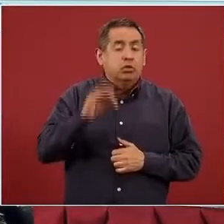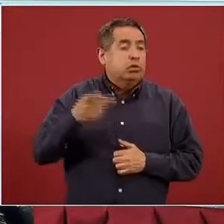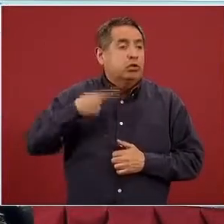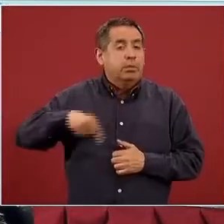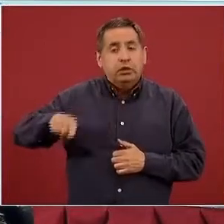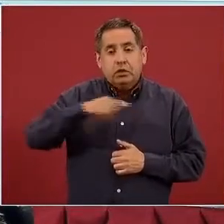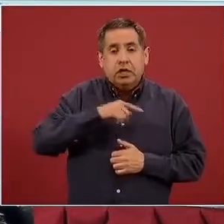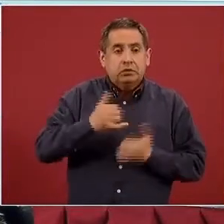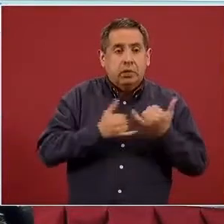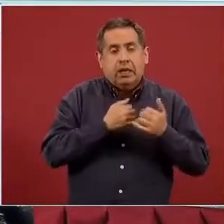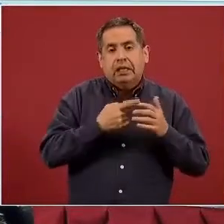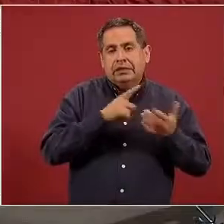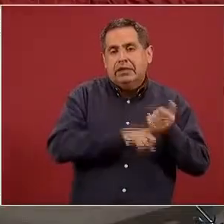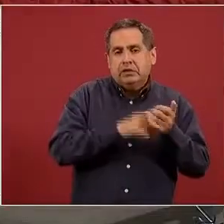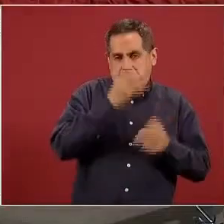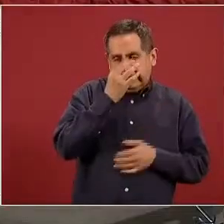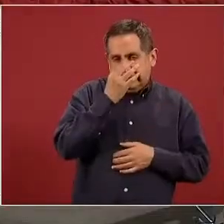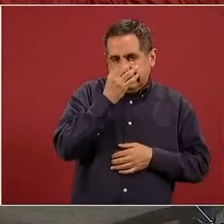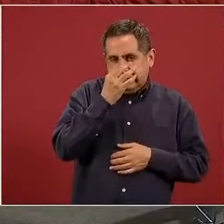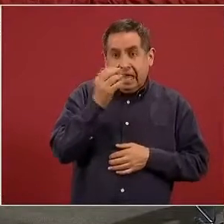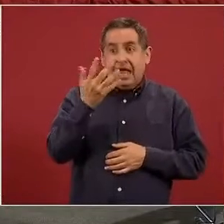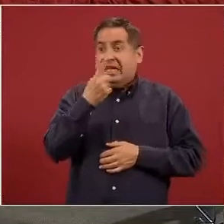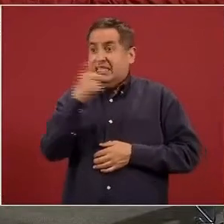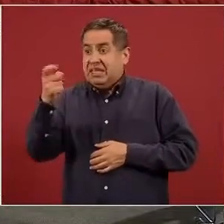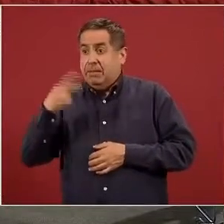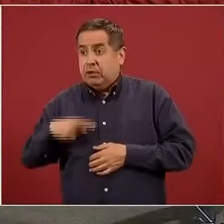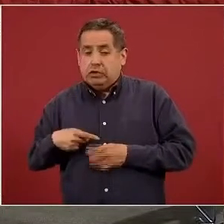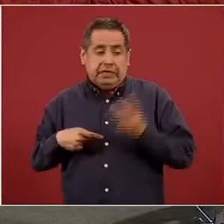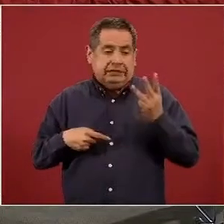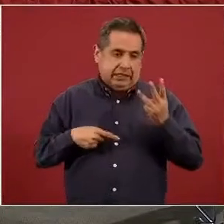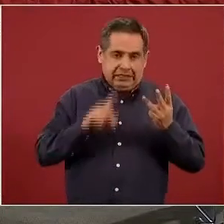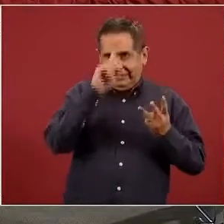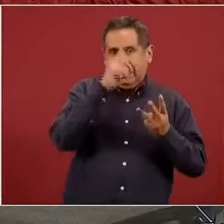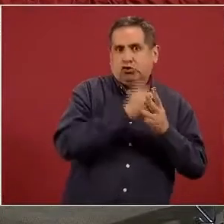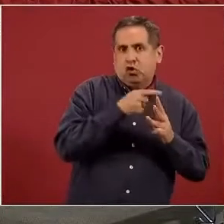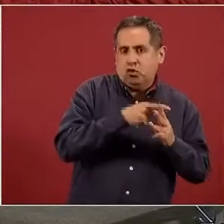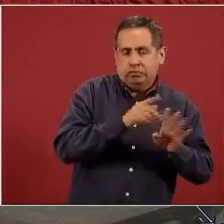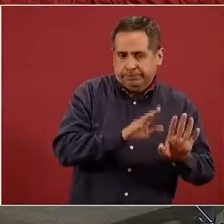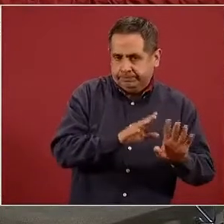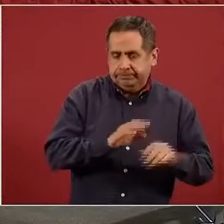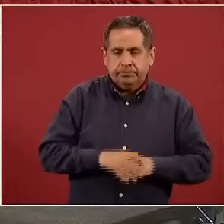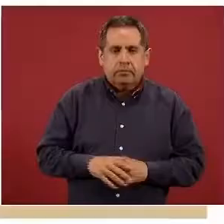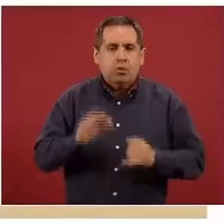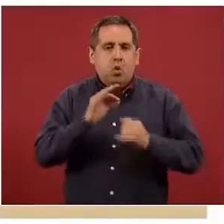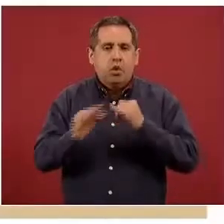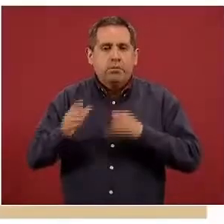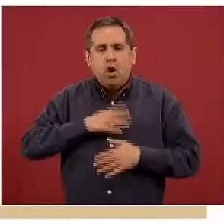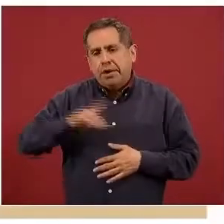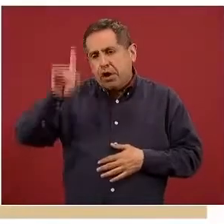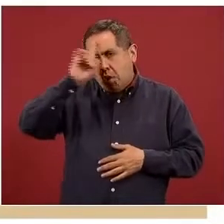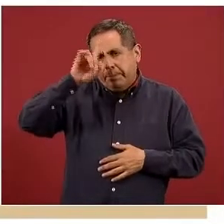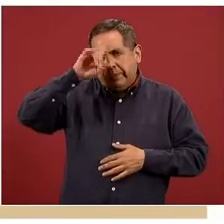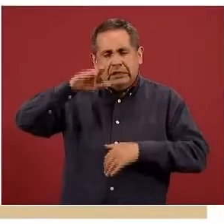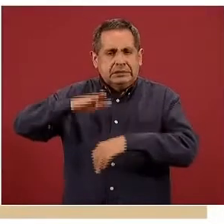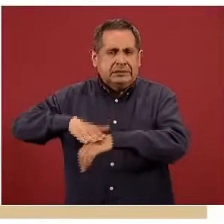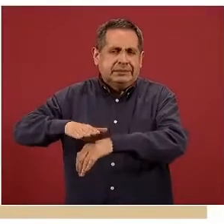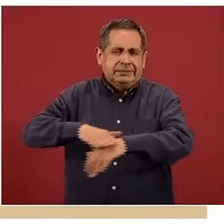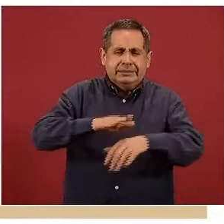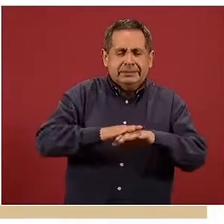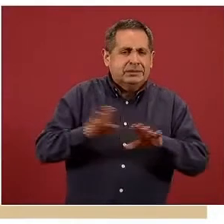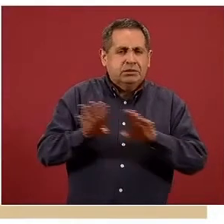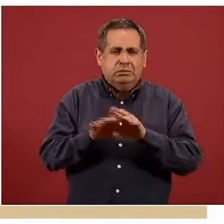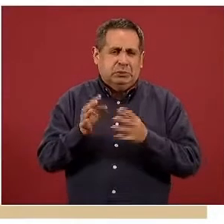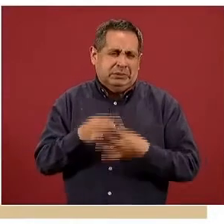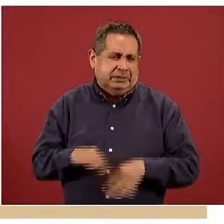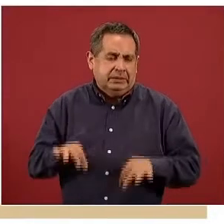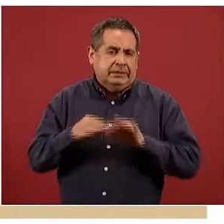lo van a presentar. O sea, realmente 3 de cada 100 videojugadores. Por último, quiero darles unas recomendaciones, que esto es algo